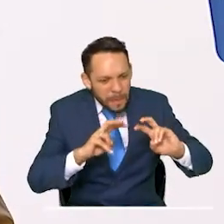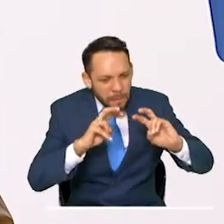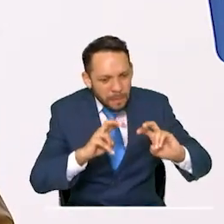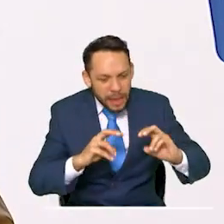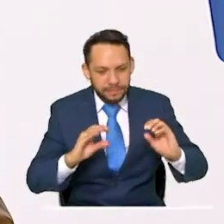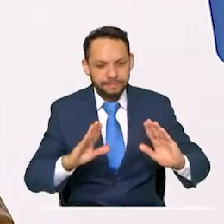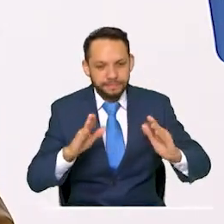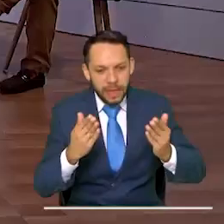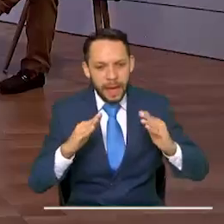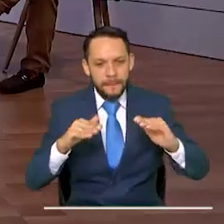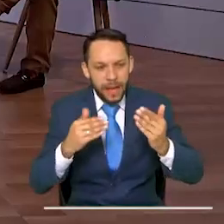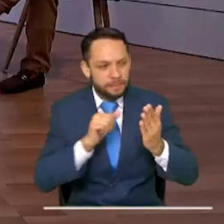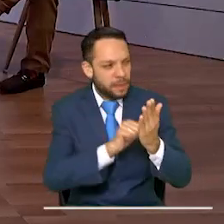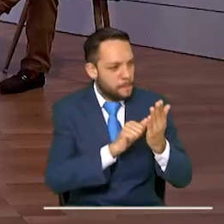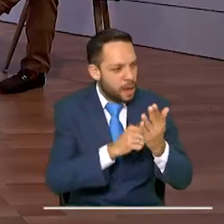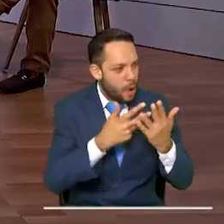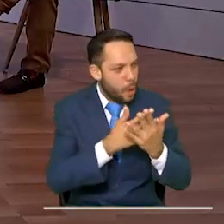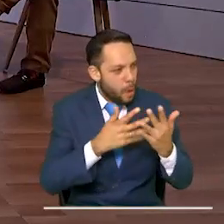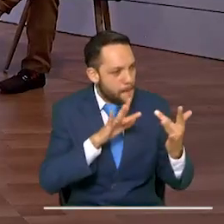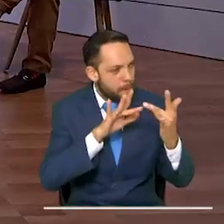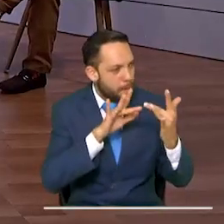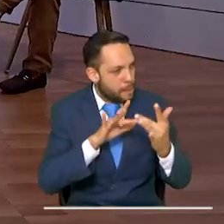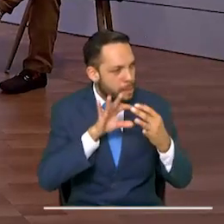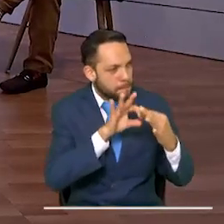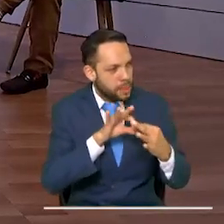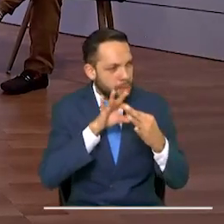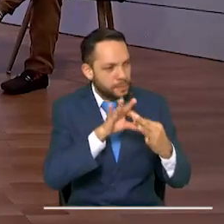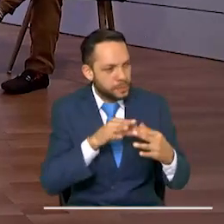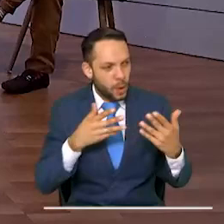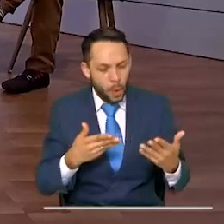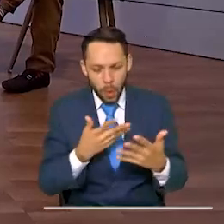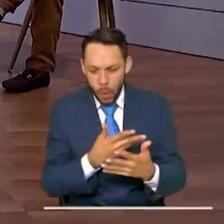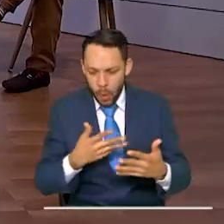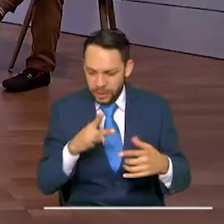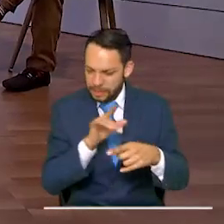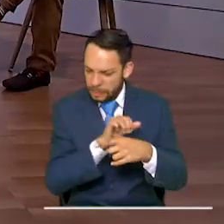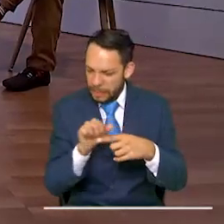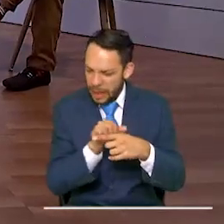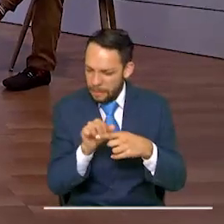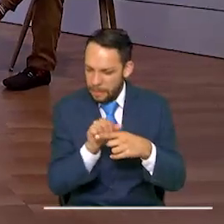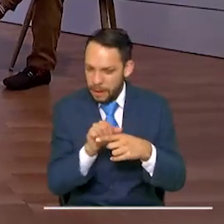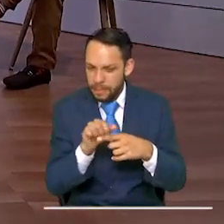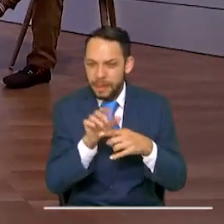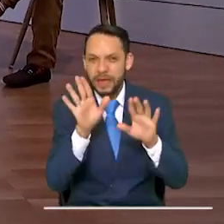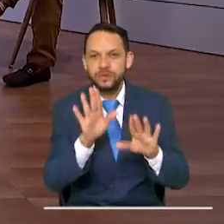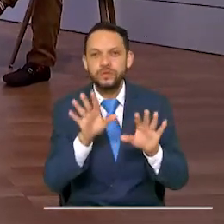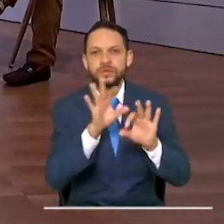los cannabinoides. Bueno, hay un tema muy importante para